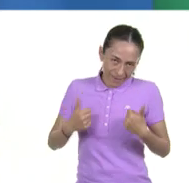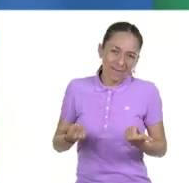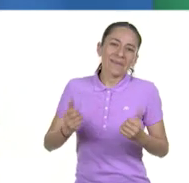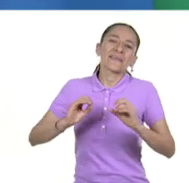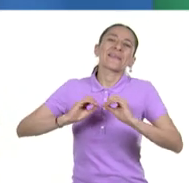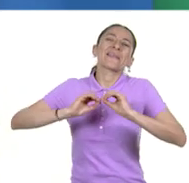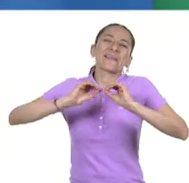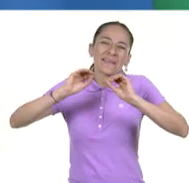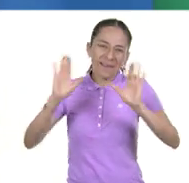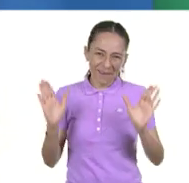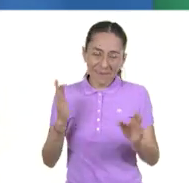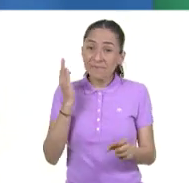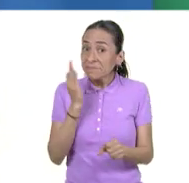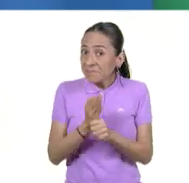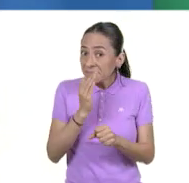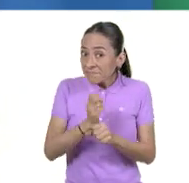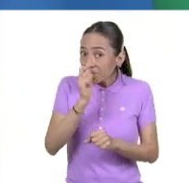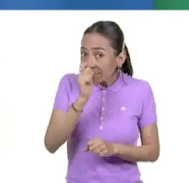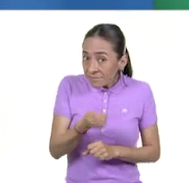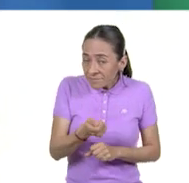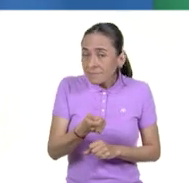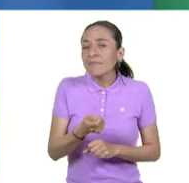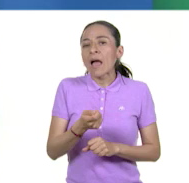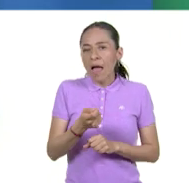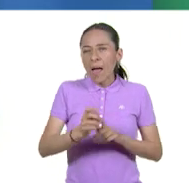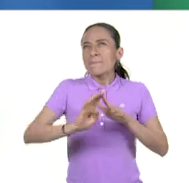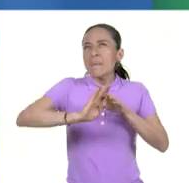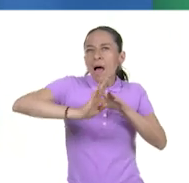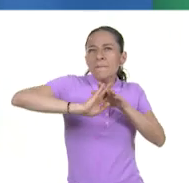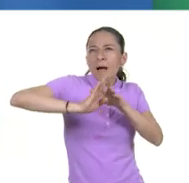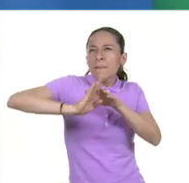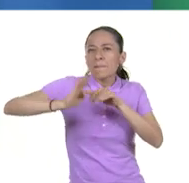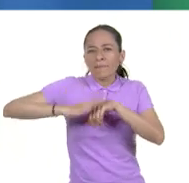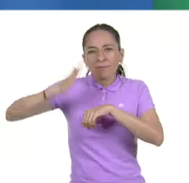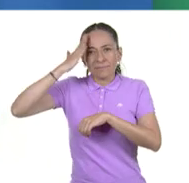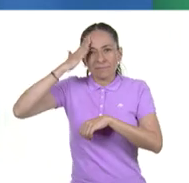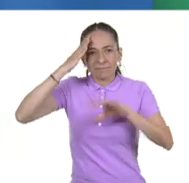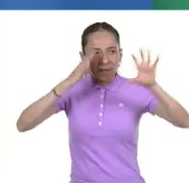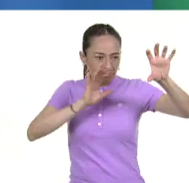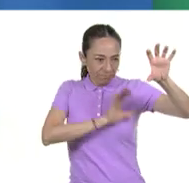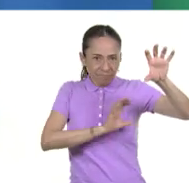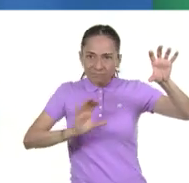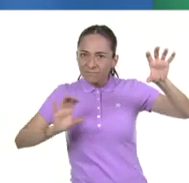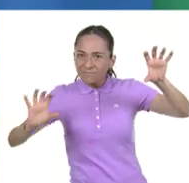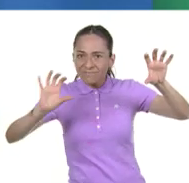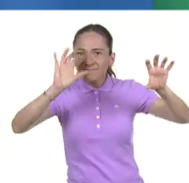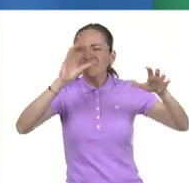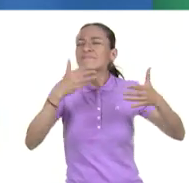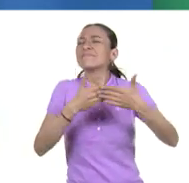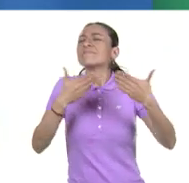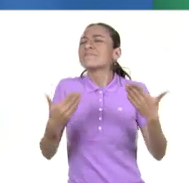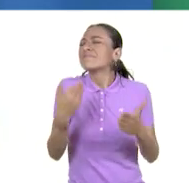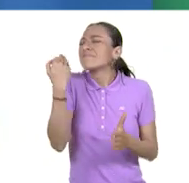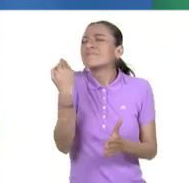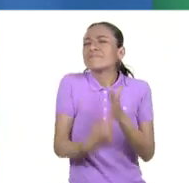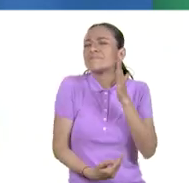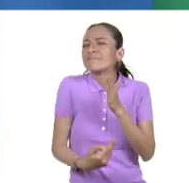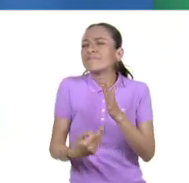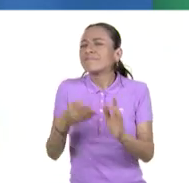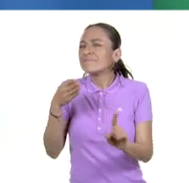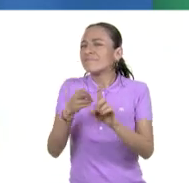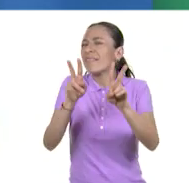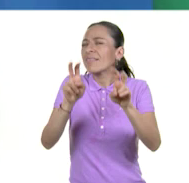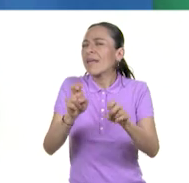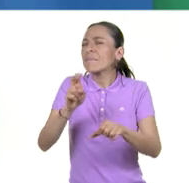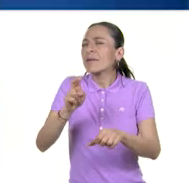hasta aquí hemos hablado ya de los principales flujos migratorios de cada continente. ¿Qué nos falta por aprender de este tema tan